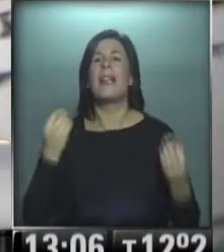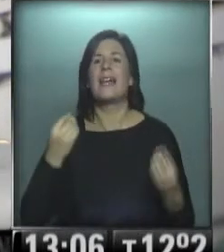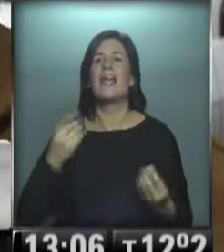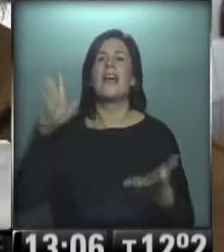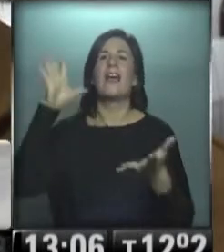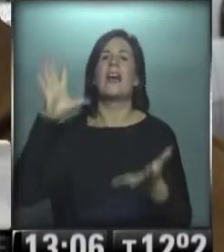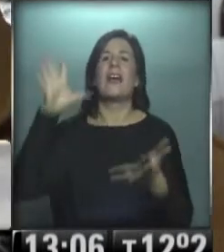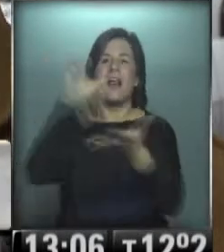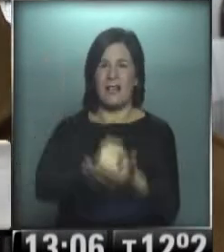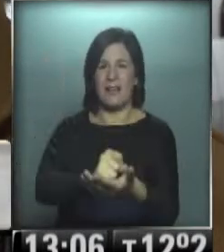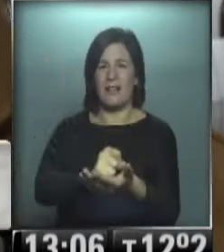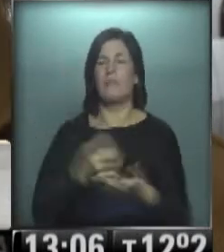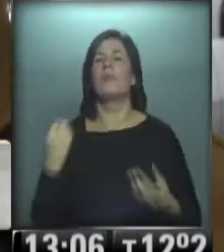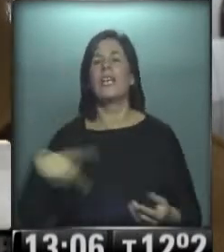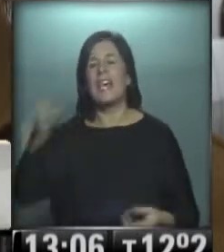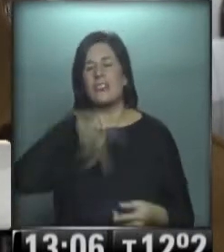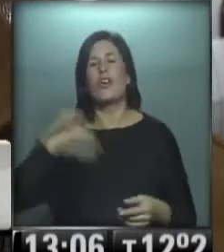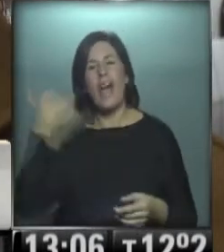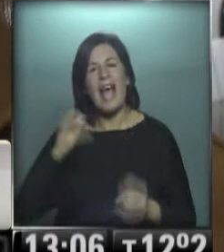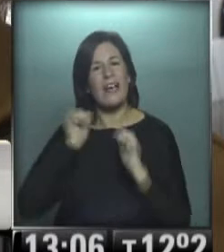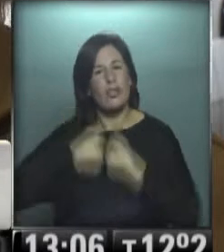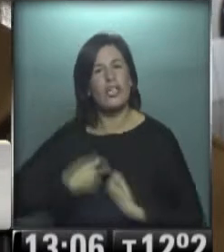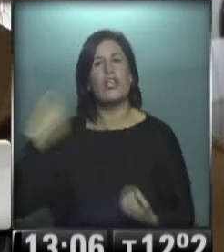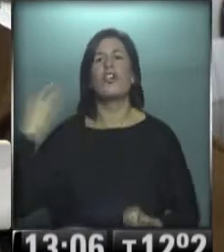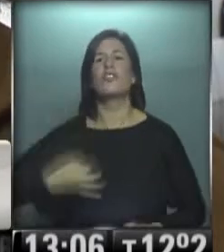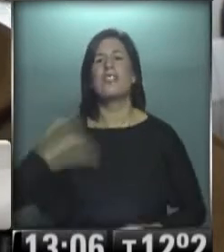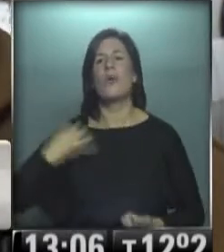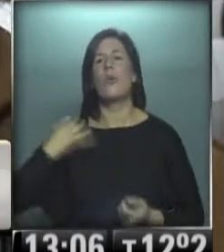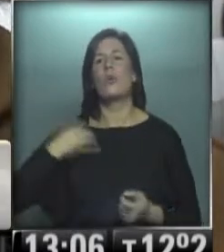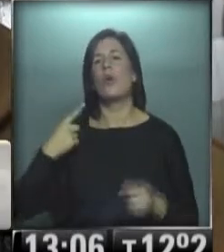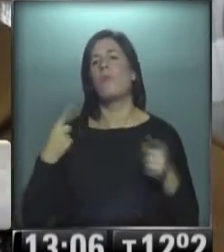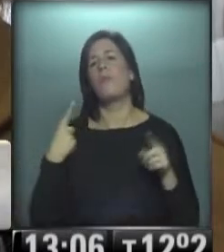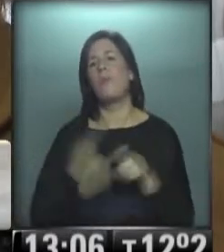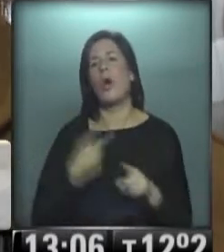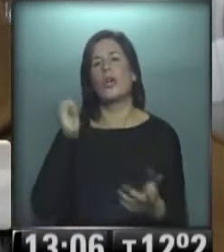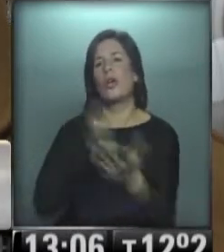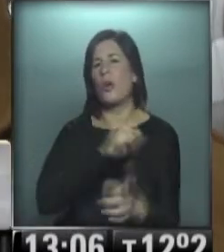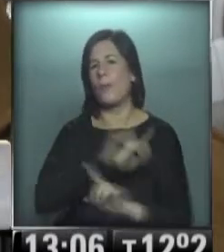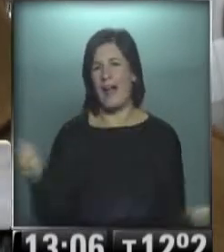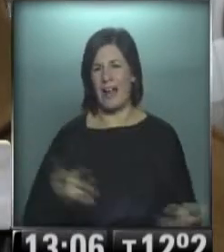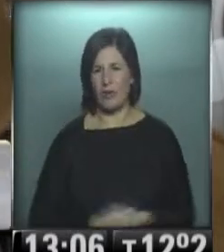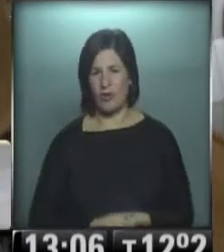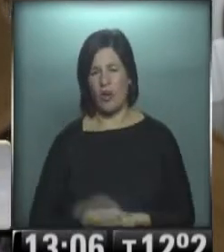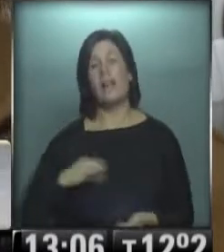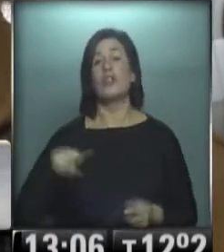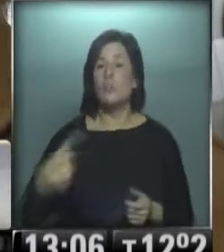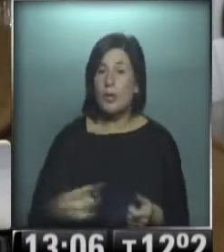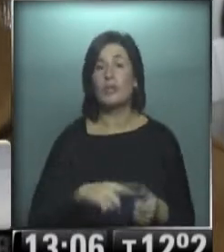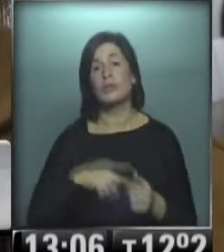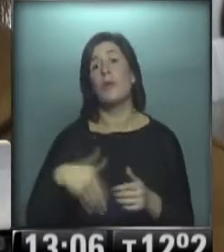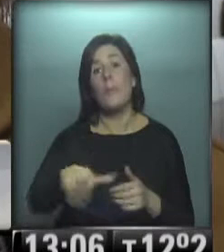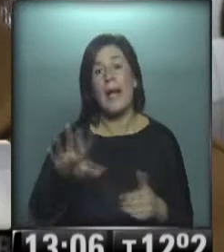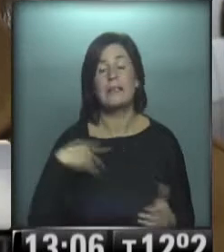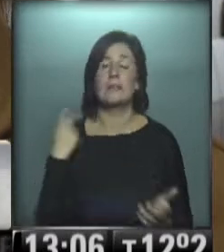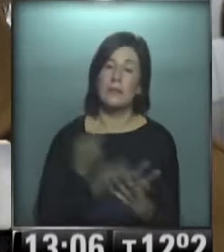Argentina, es decir, un doble negocio. Ahora los seguros contra default y ya para el año que viene o más adelante